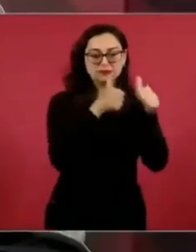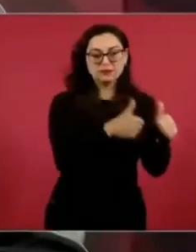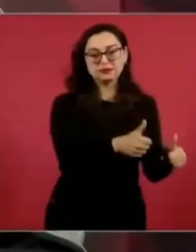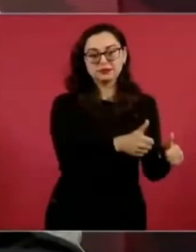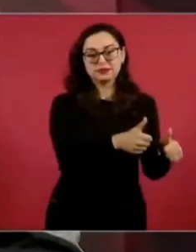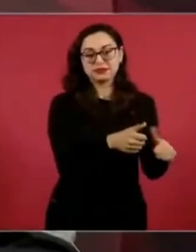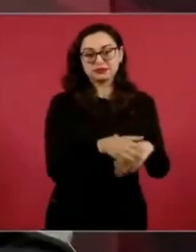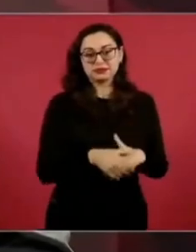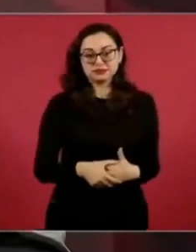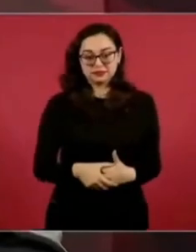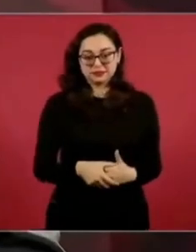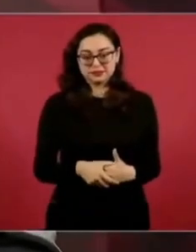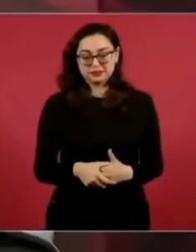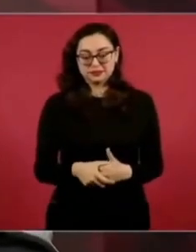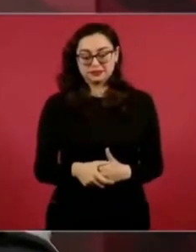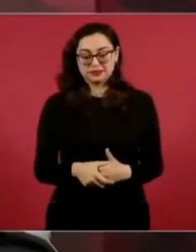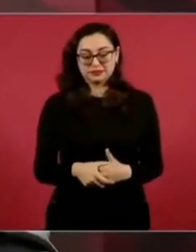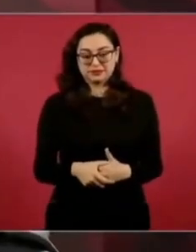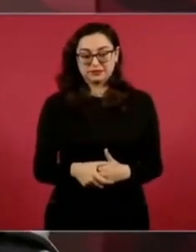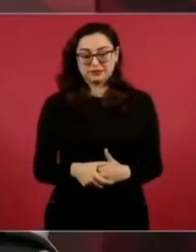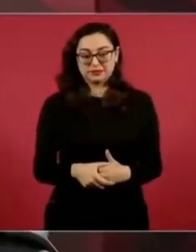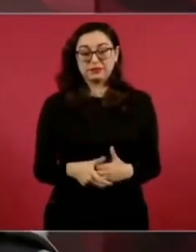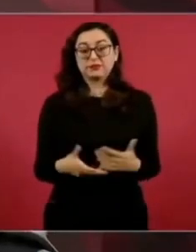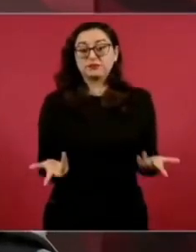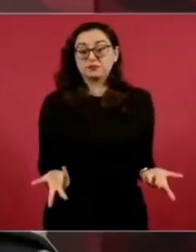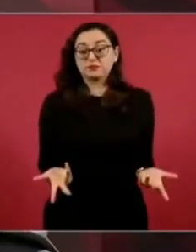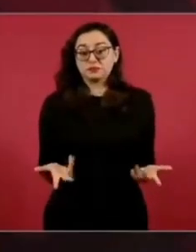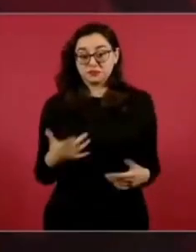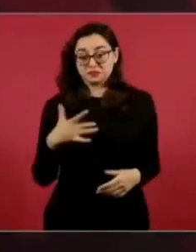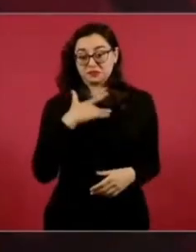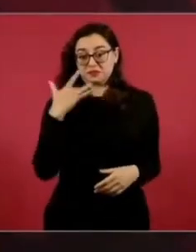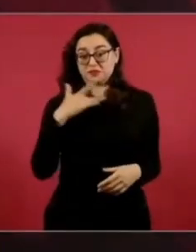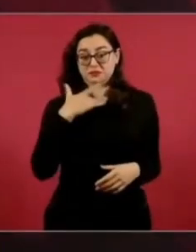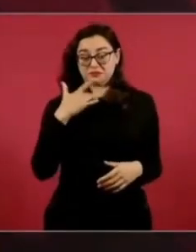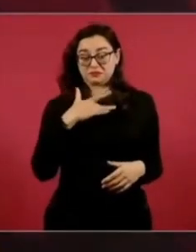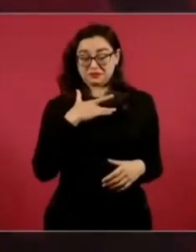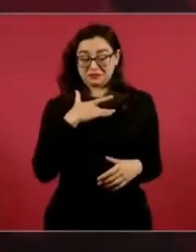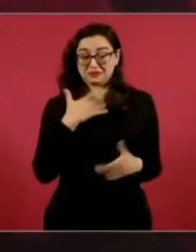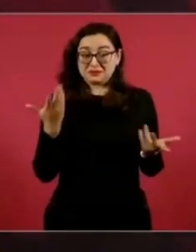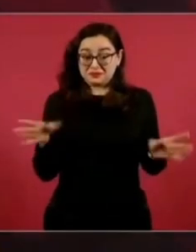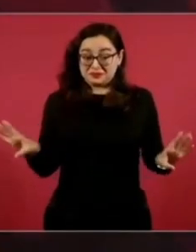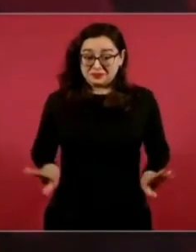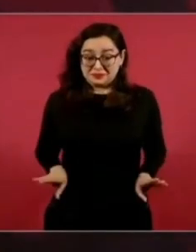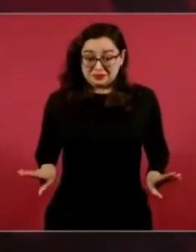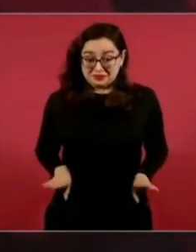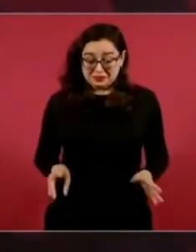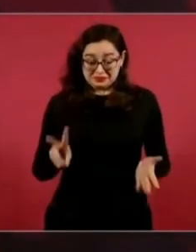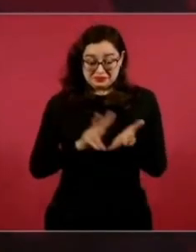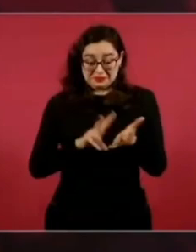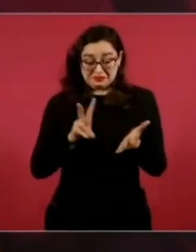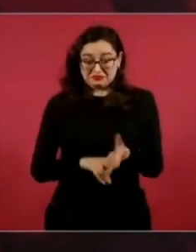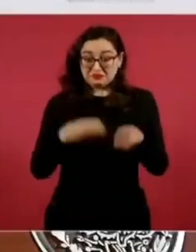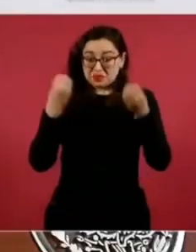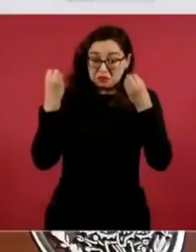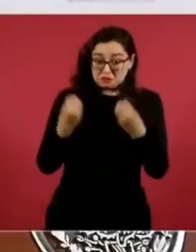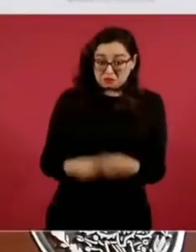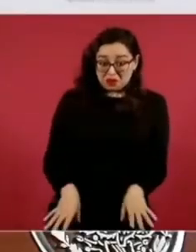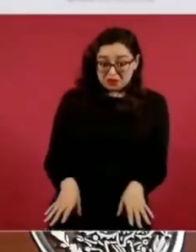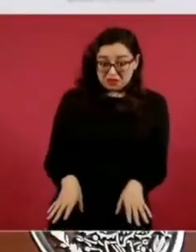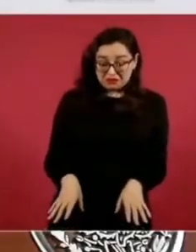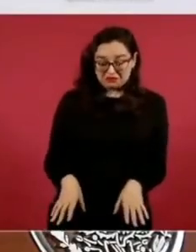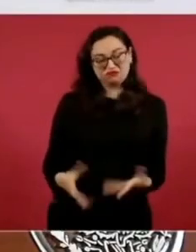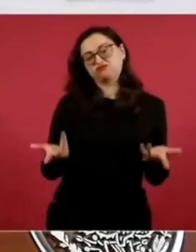y yo creo que tiene que ver con la pérdida de valores porque desde que se fundó